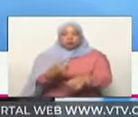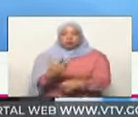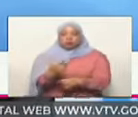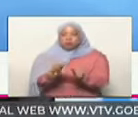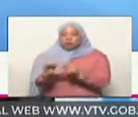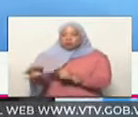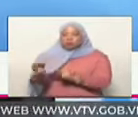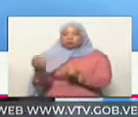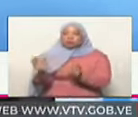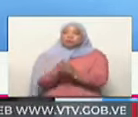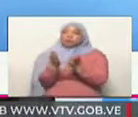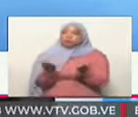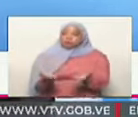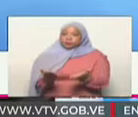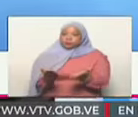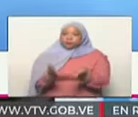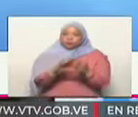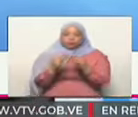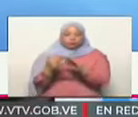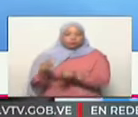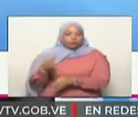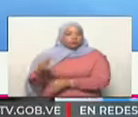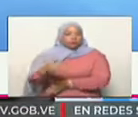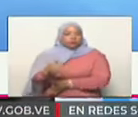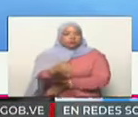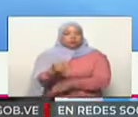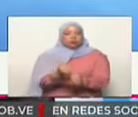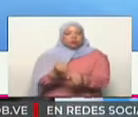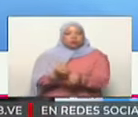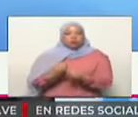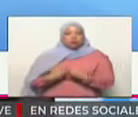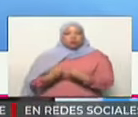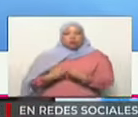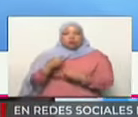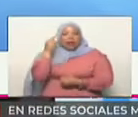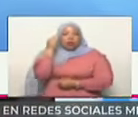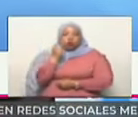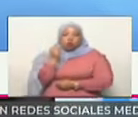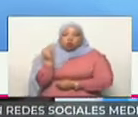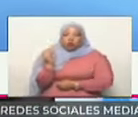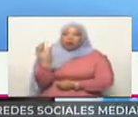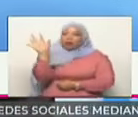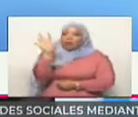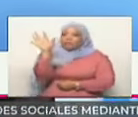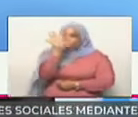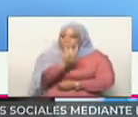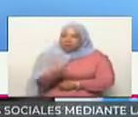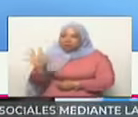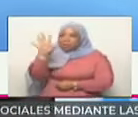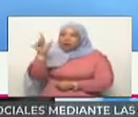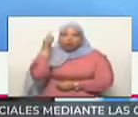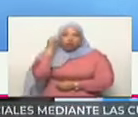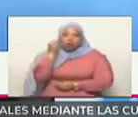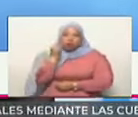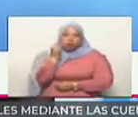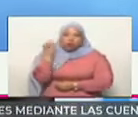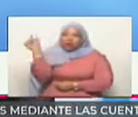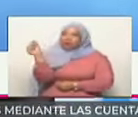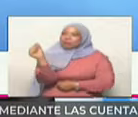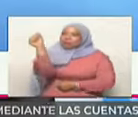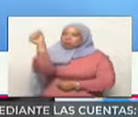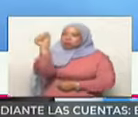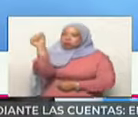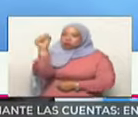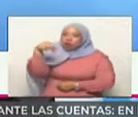3 kilómetros de Cumaná, a la comunidad de pescadores en el Golfo de Cariaco, a la comunidad de la frontera y toda esta organización en donde